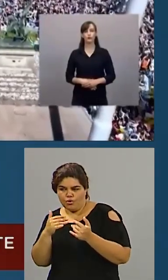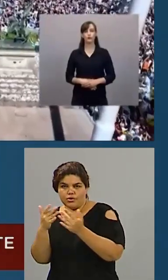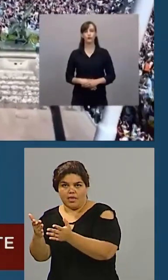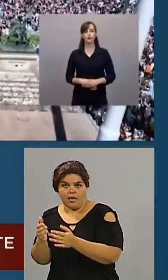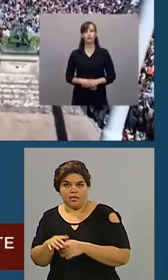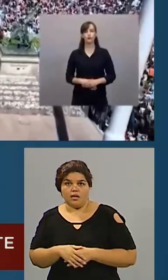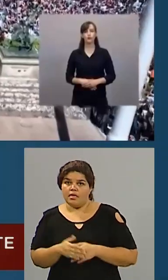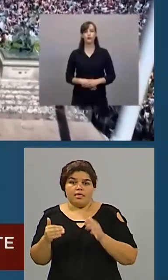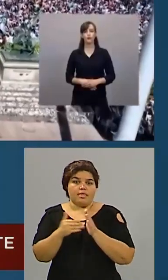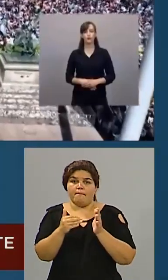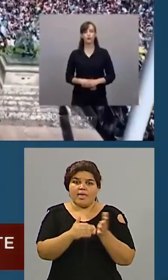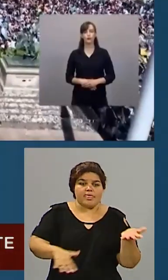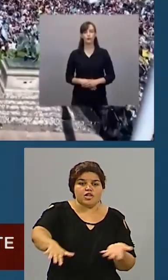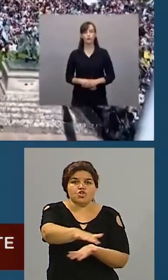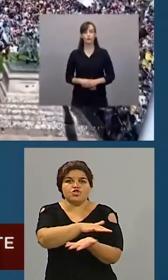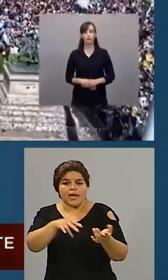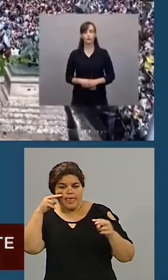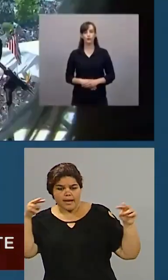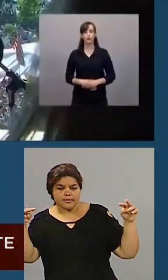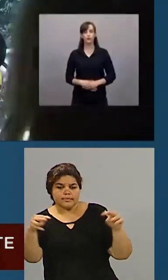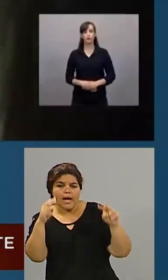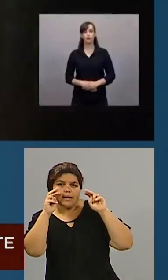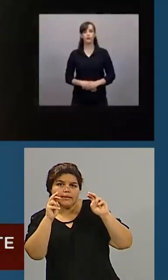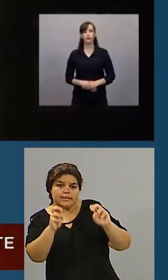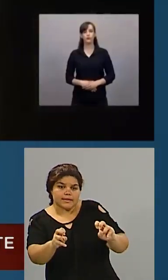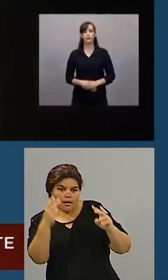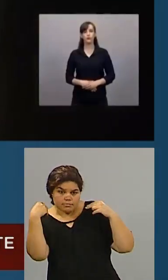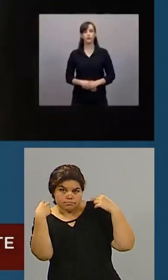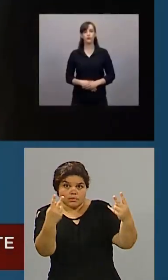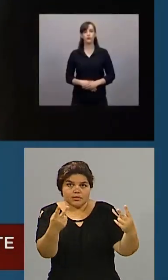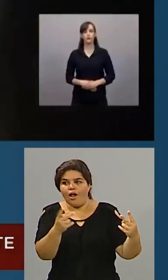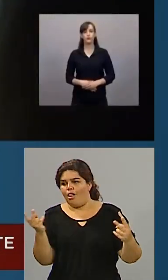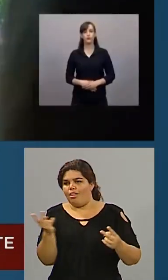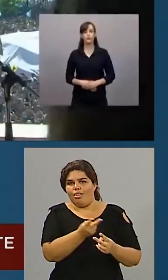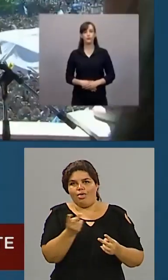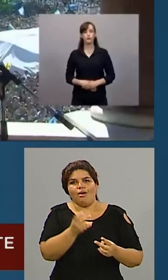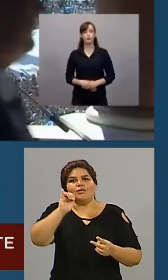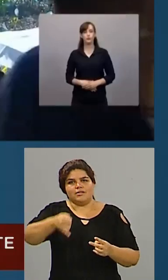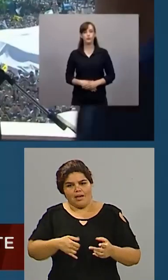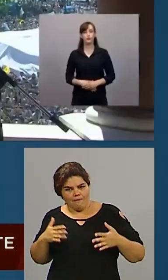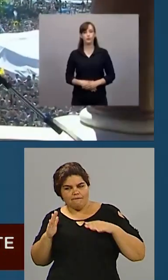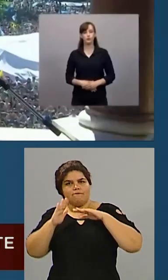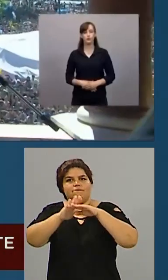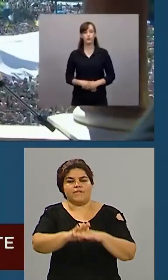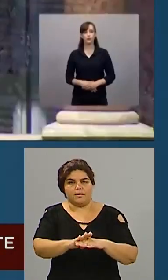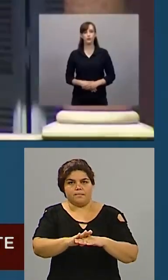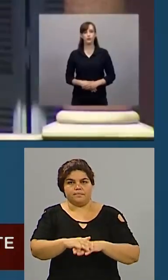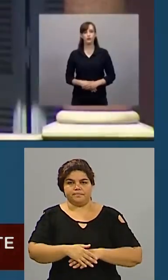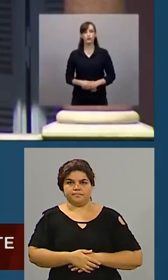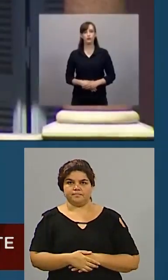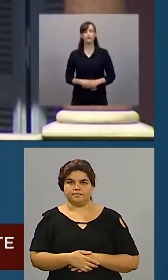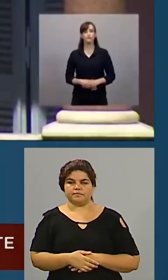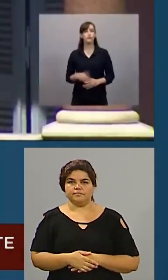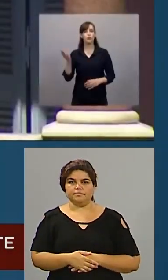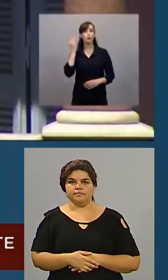social. Fue un golpe bastante importante, ¿no?, el resultado electoral en las últimas presidenciales para el peronismo, pero muchos también